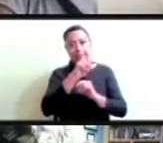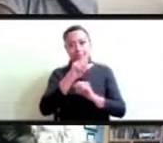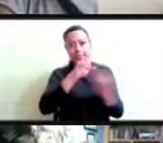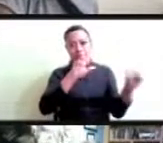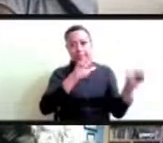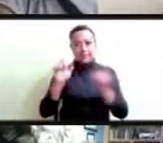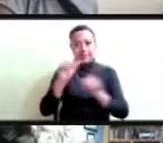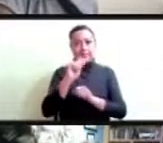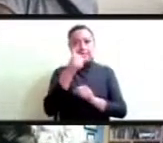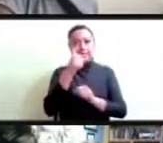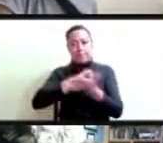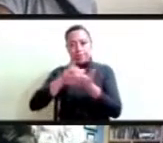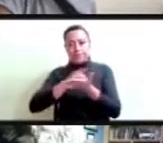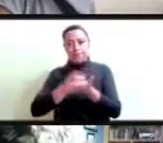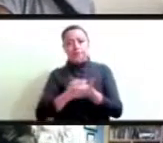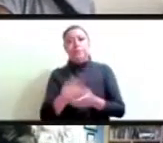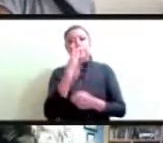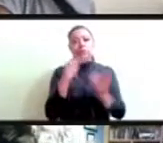2,896 de Madrid,